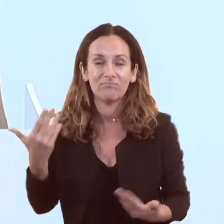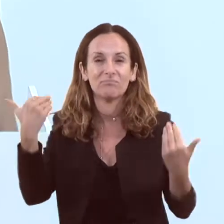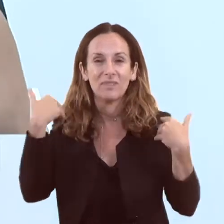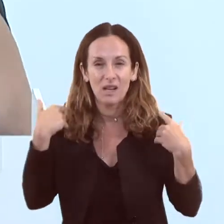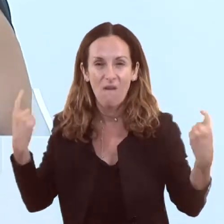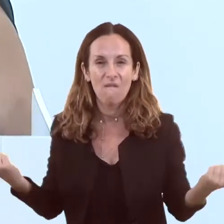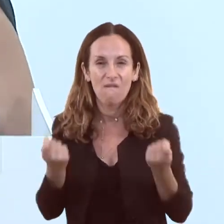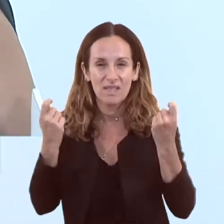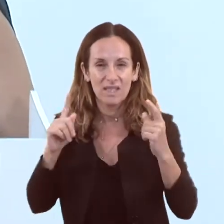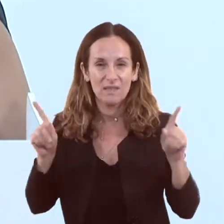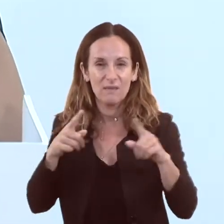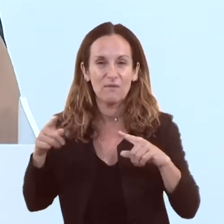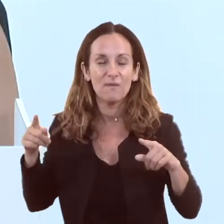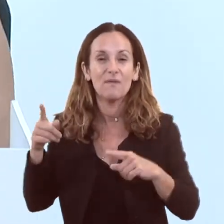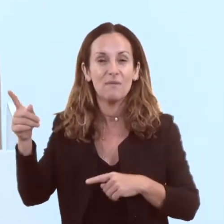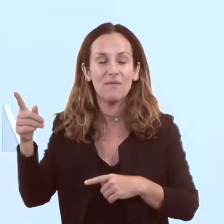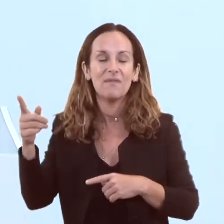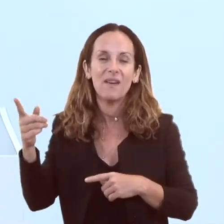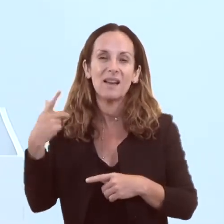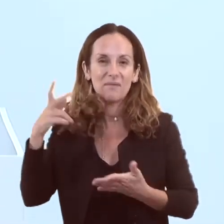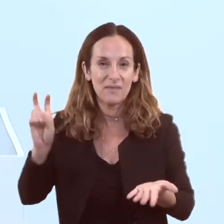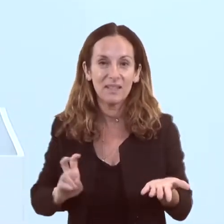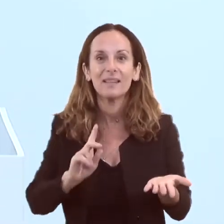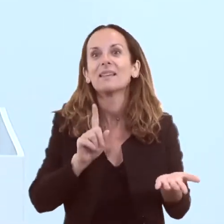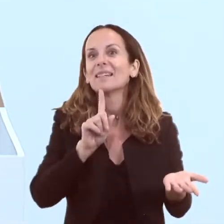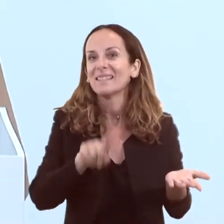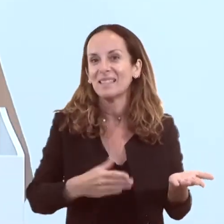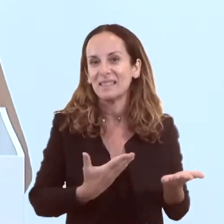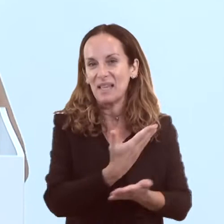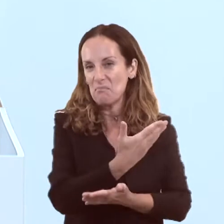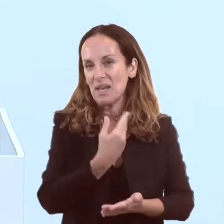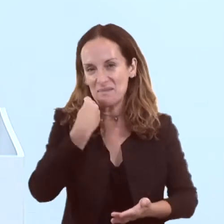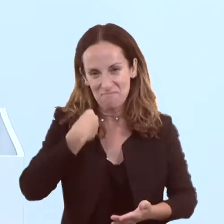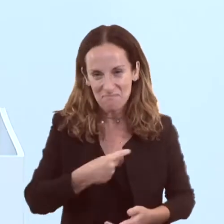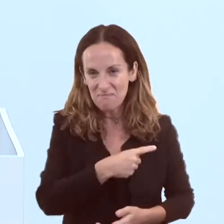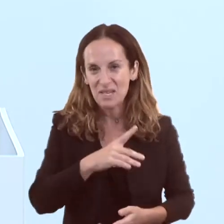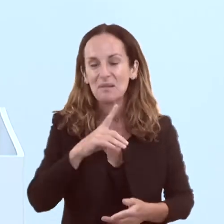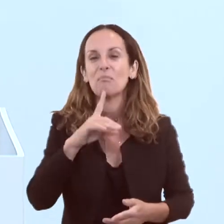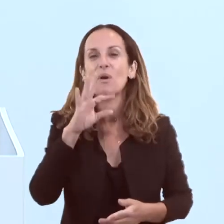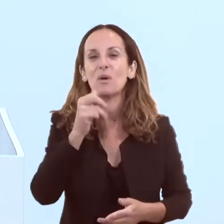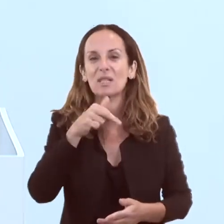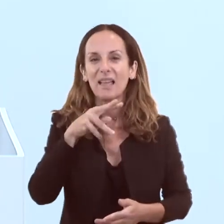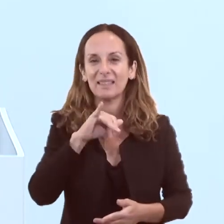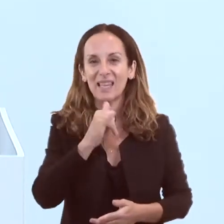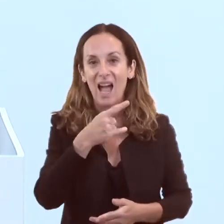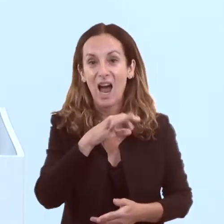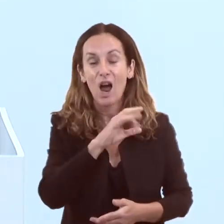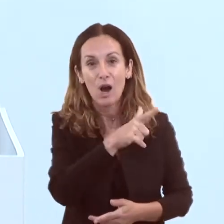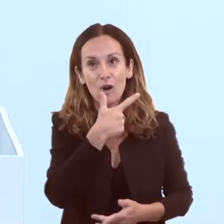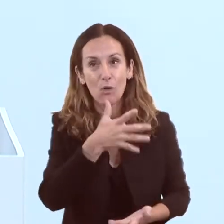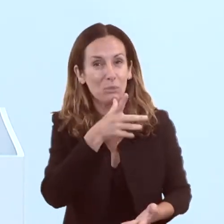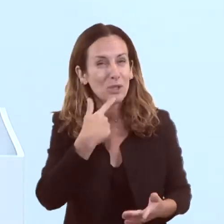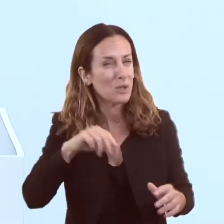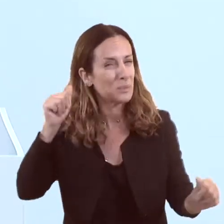de shade di que soy fan desde la escuela de calor o mucho antes incluso hasta esta libertad Así que es un placer para mí estar aquí contigo